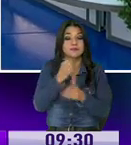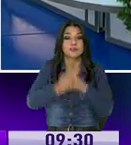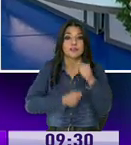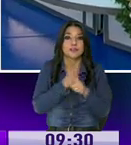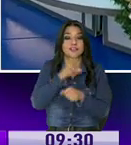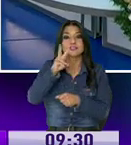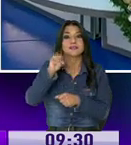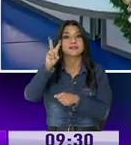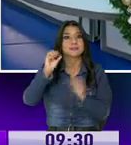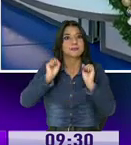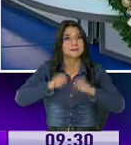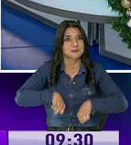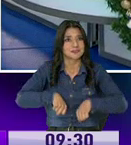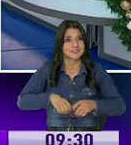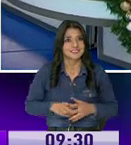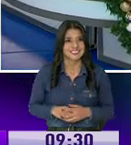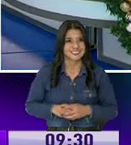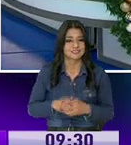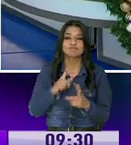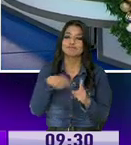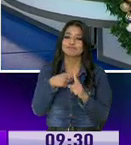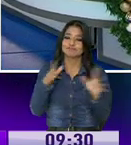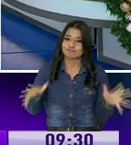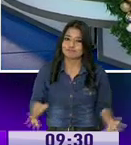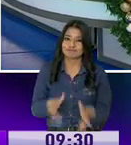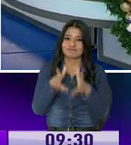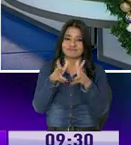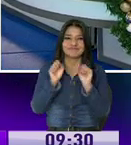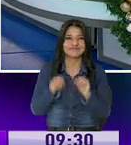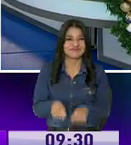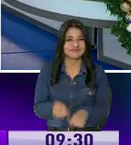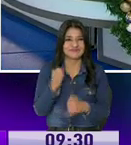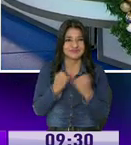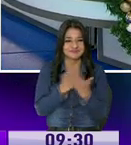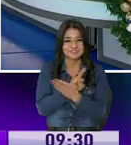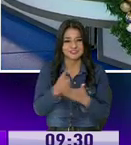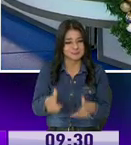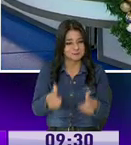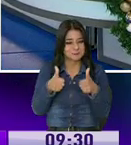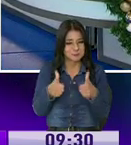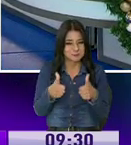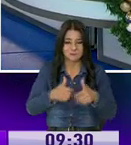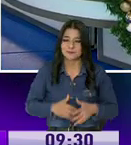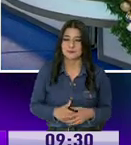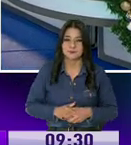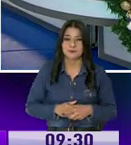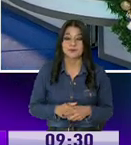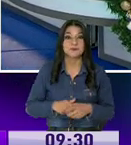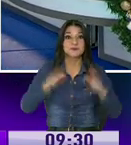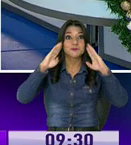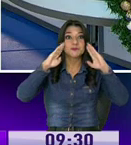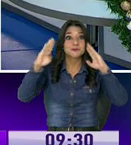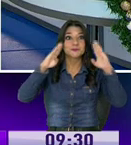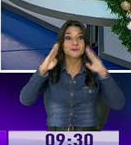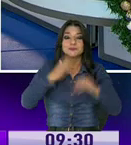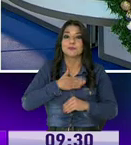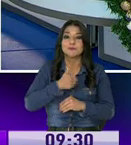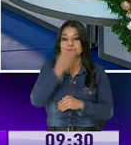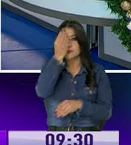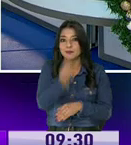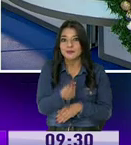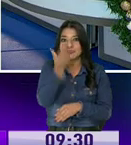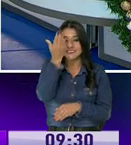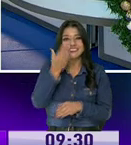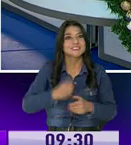este 2020, así que póngale muy buena energía para que viva este primer fin de semana del año. Hola chicos, ¿cómo están? Buenos días, mi